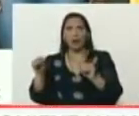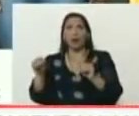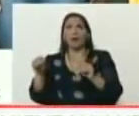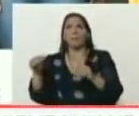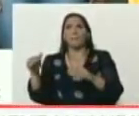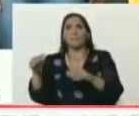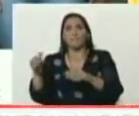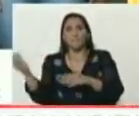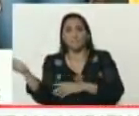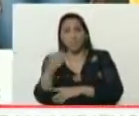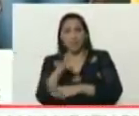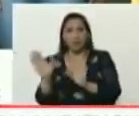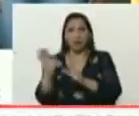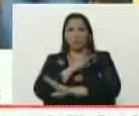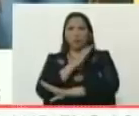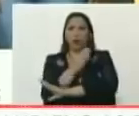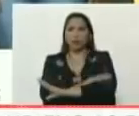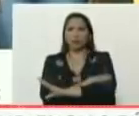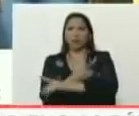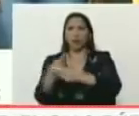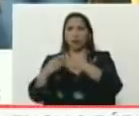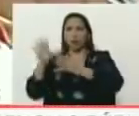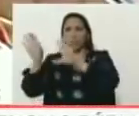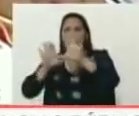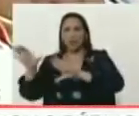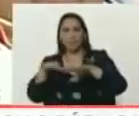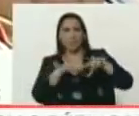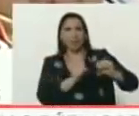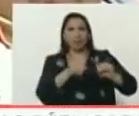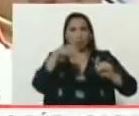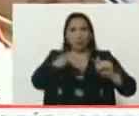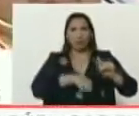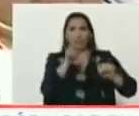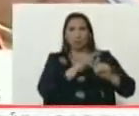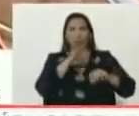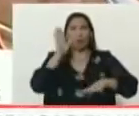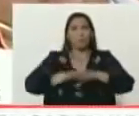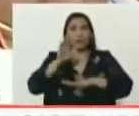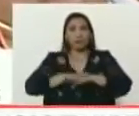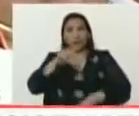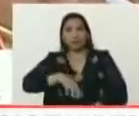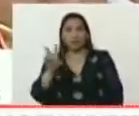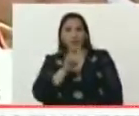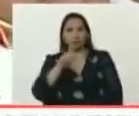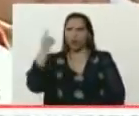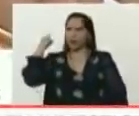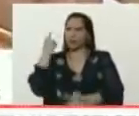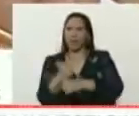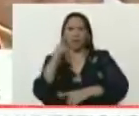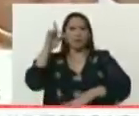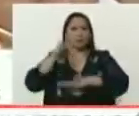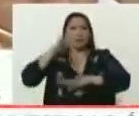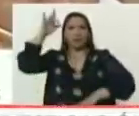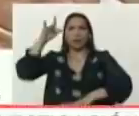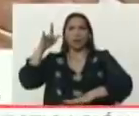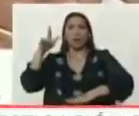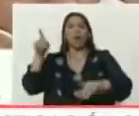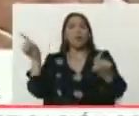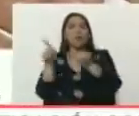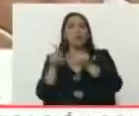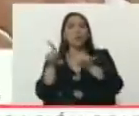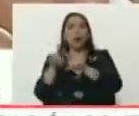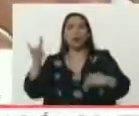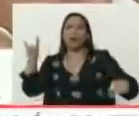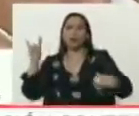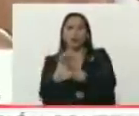mercenarias del extranjero a invadirnos, en caso de ocurrir esos hechos, debe ser tratado como traidor a la patria,